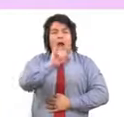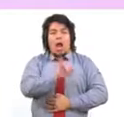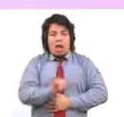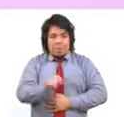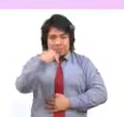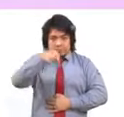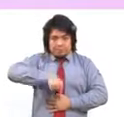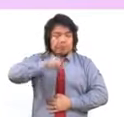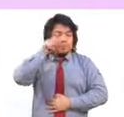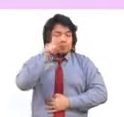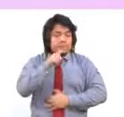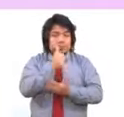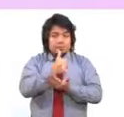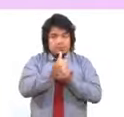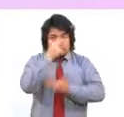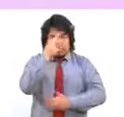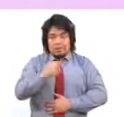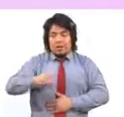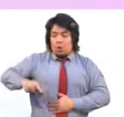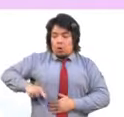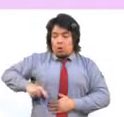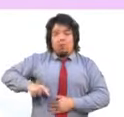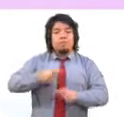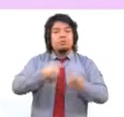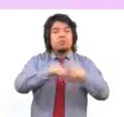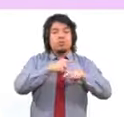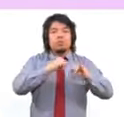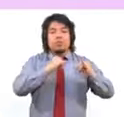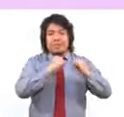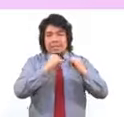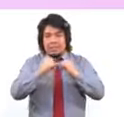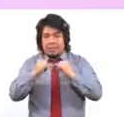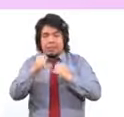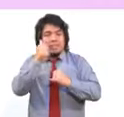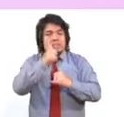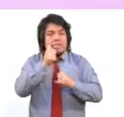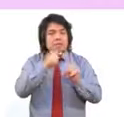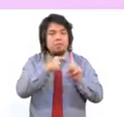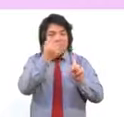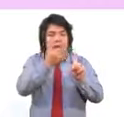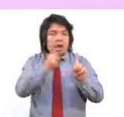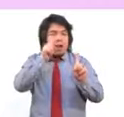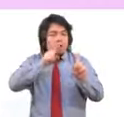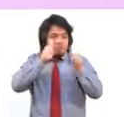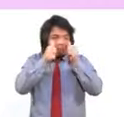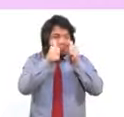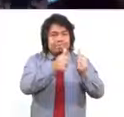y todas las instituciones están en alerta por todas nosotras. Muchas gracias.